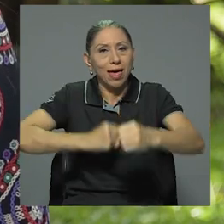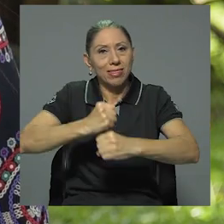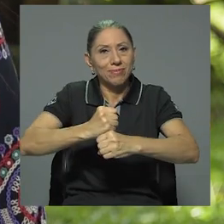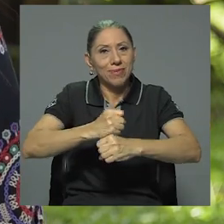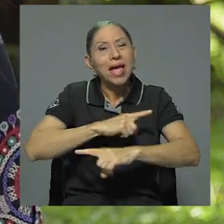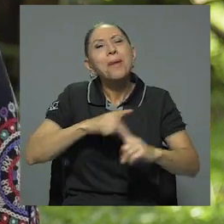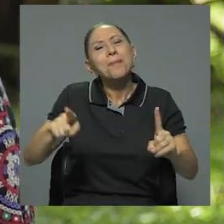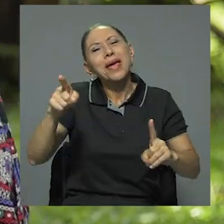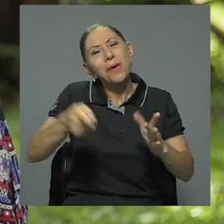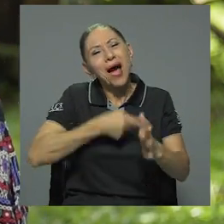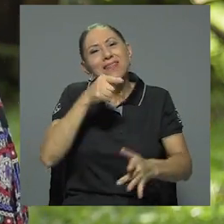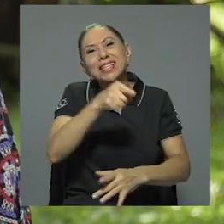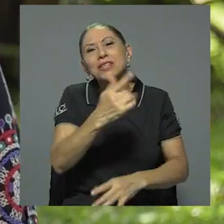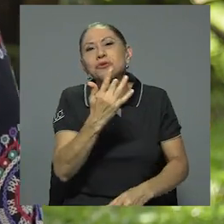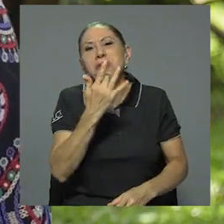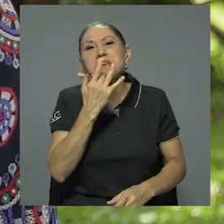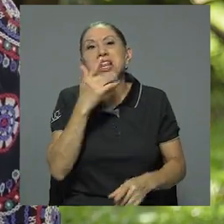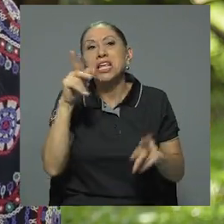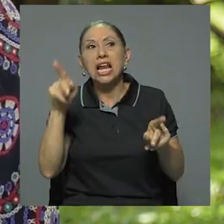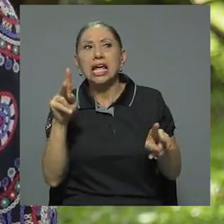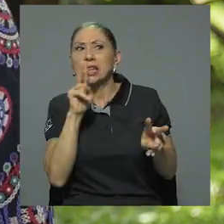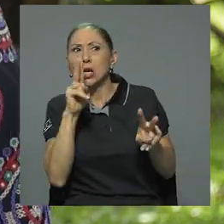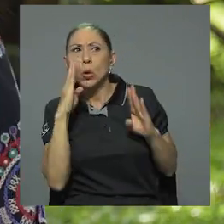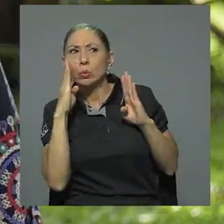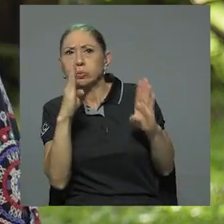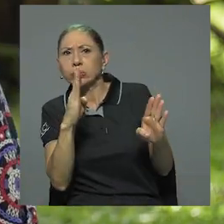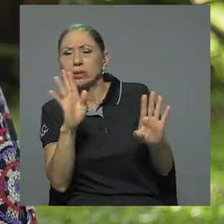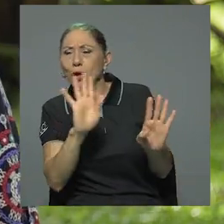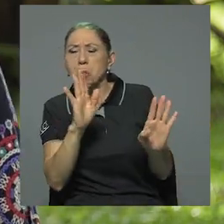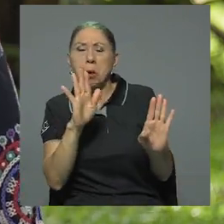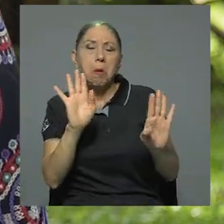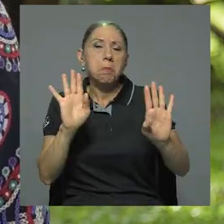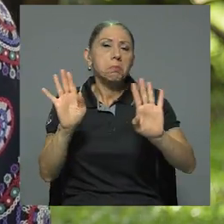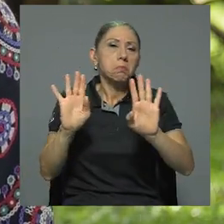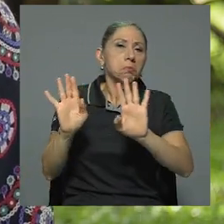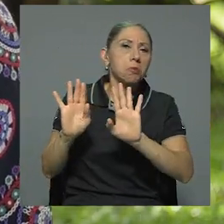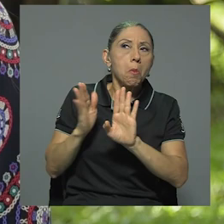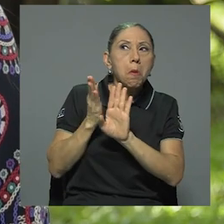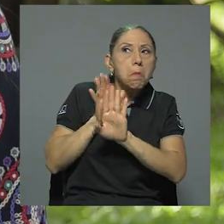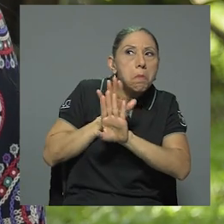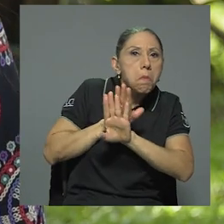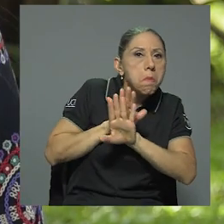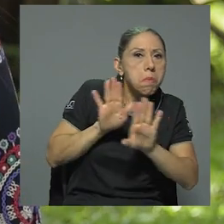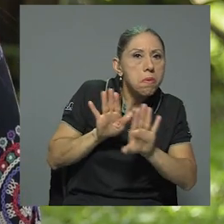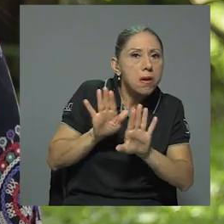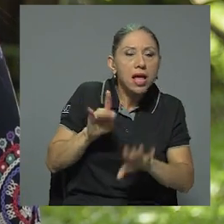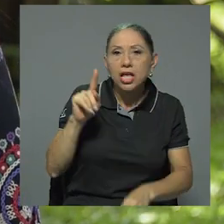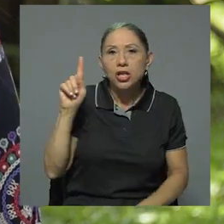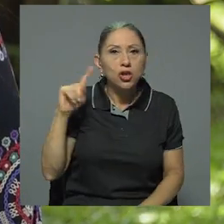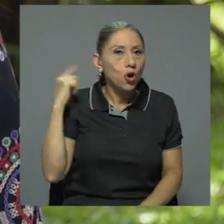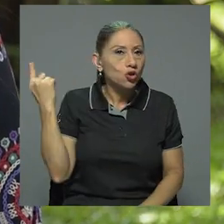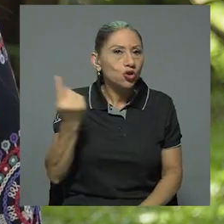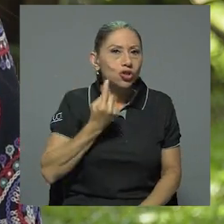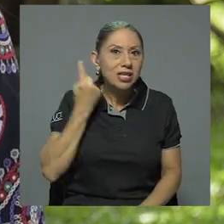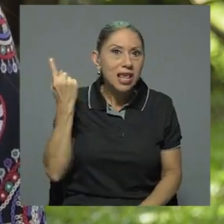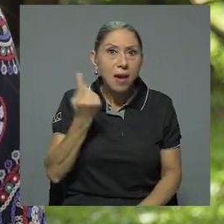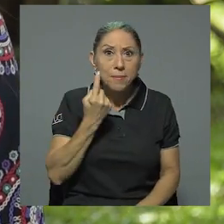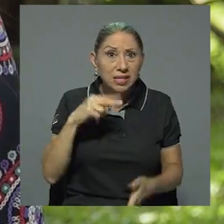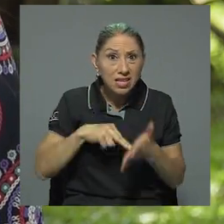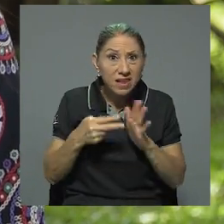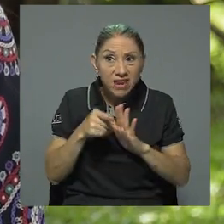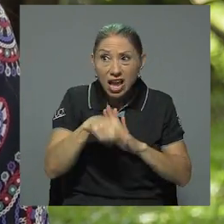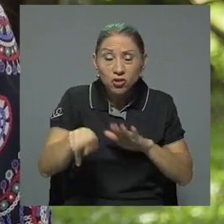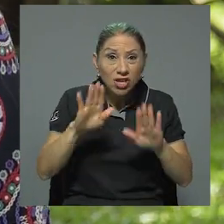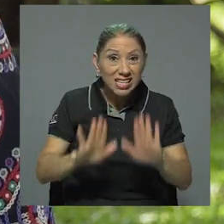sí, prefieren pasar desapercibidos, prefieren no exponerse tanto y no siempre pueden tener excelencia en todo.